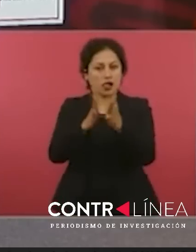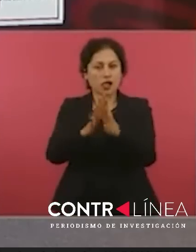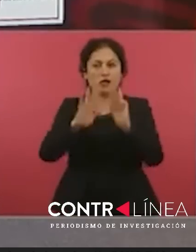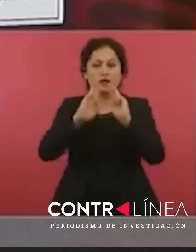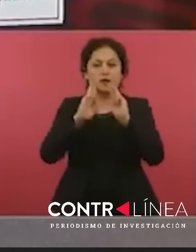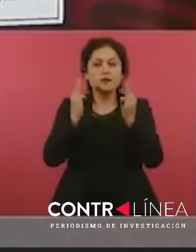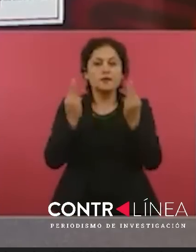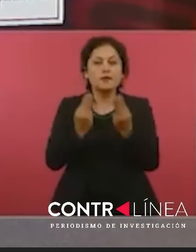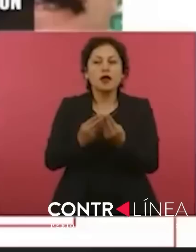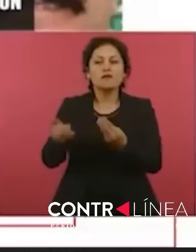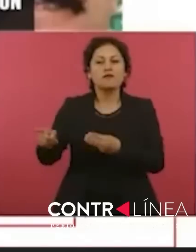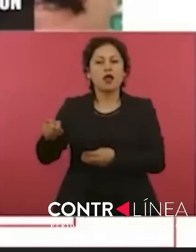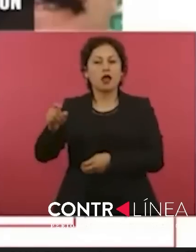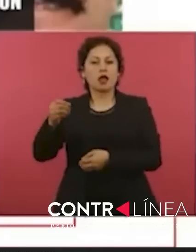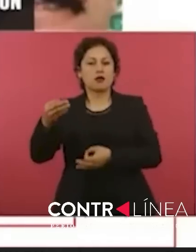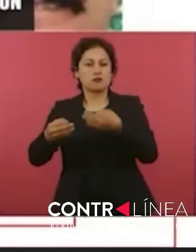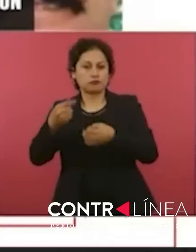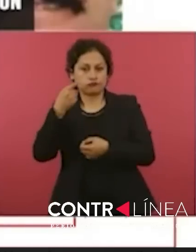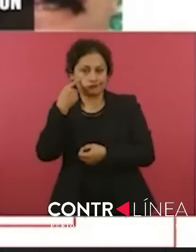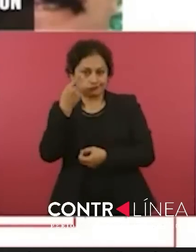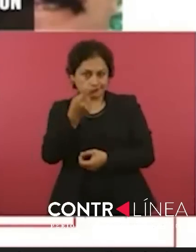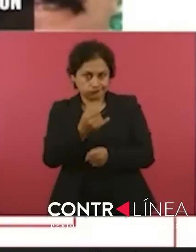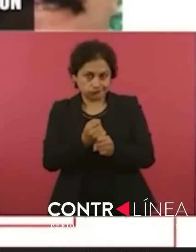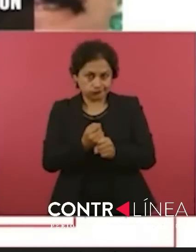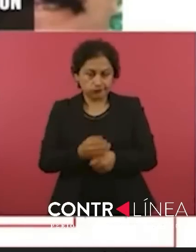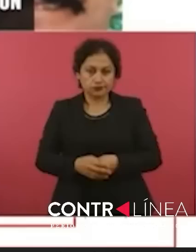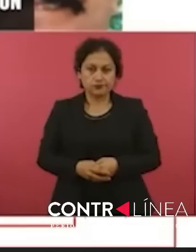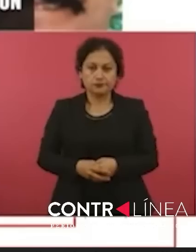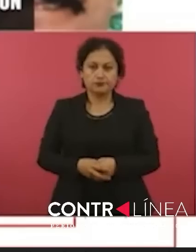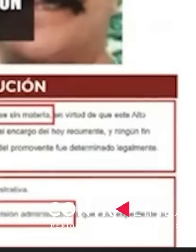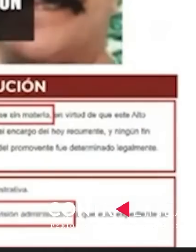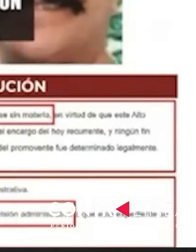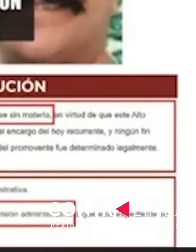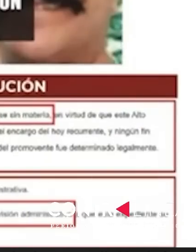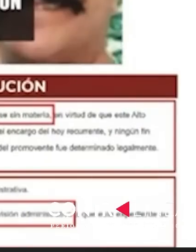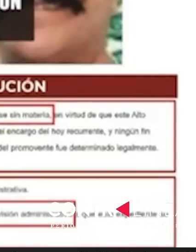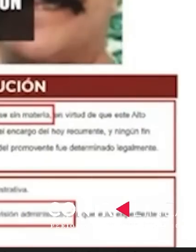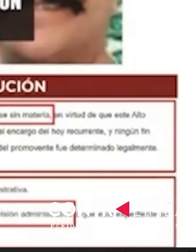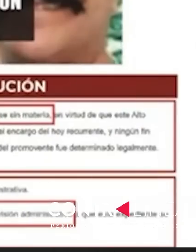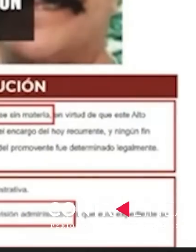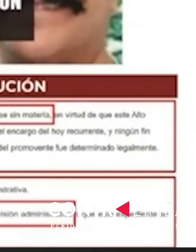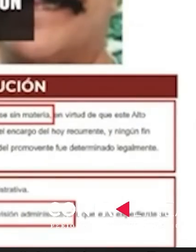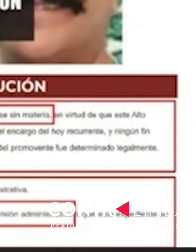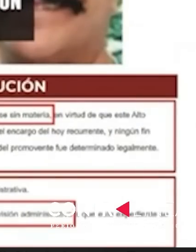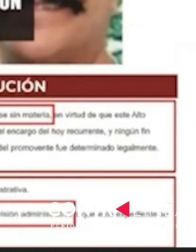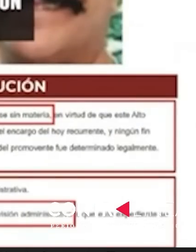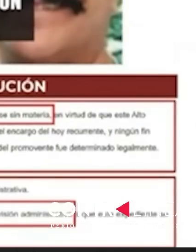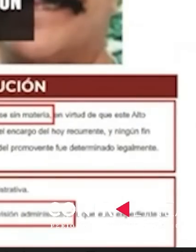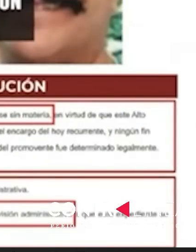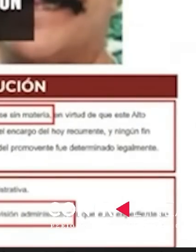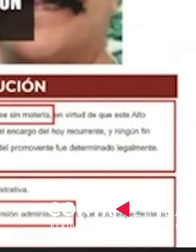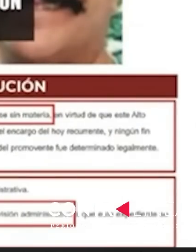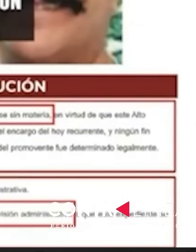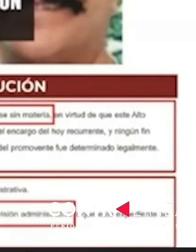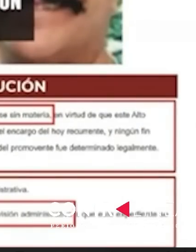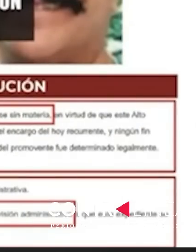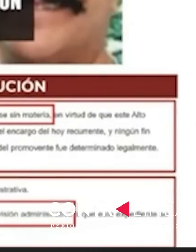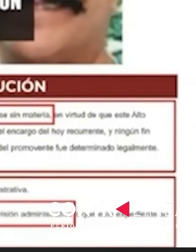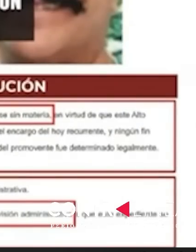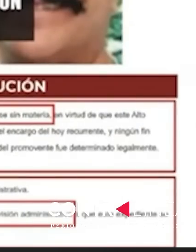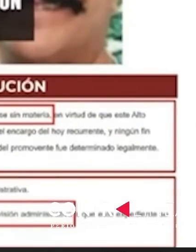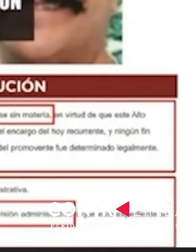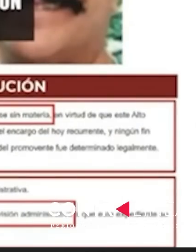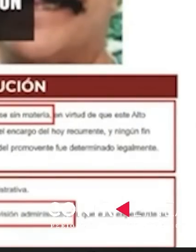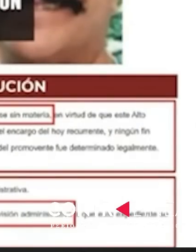tras resolver un recurso de revisión administrativa del 2019. Los ministros de la segunda